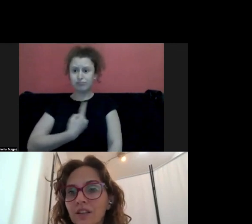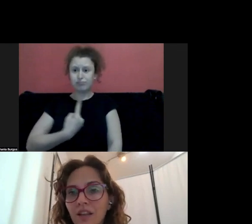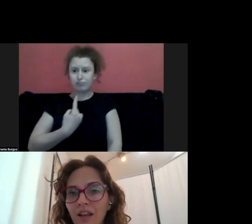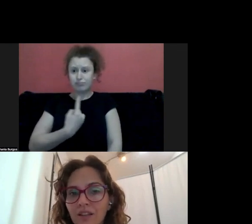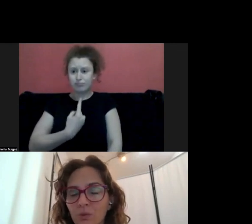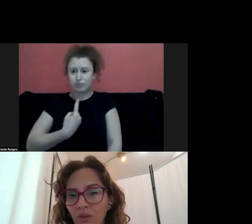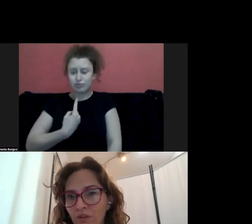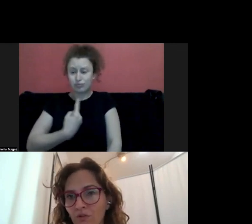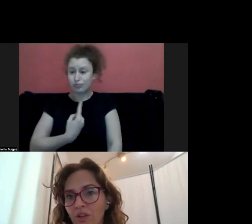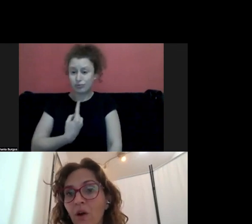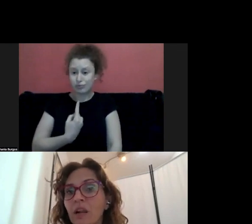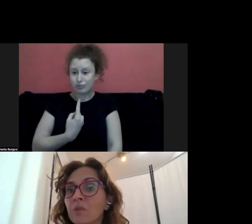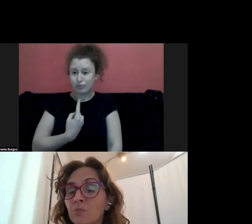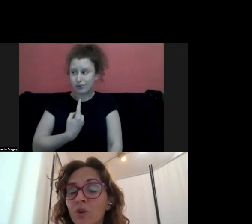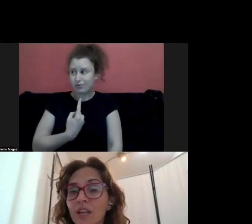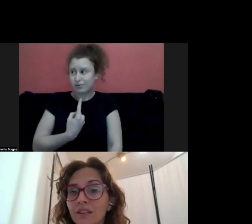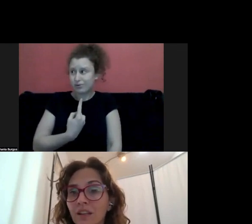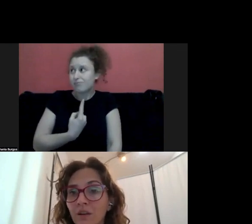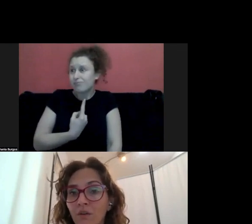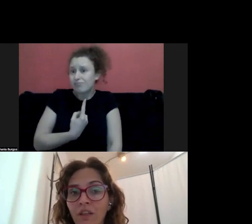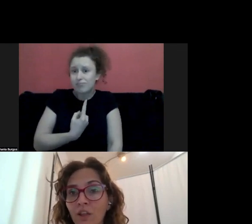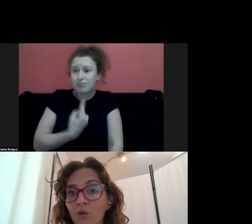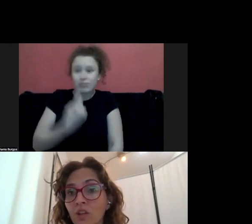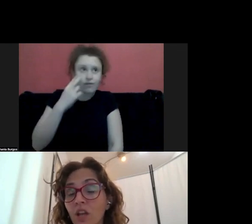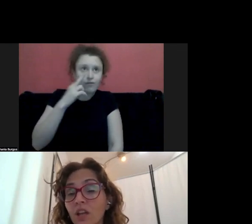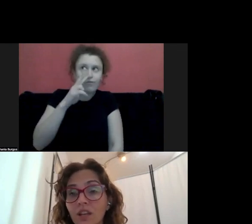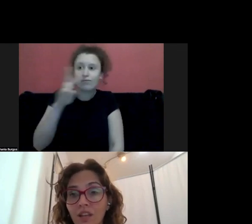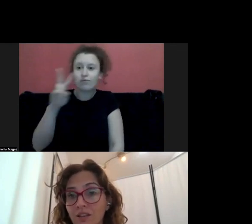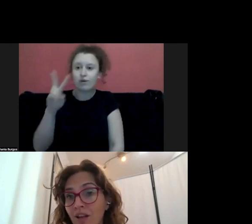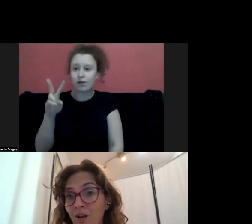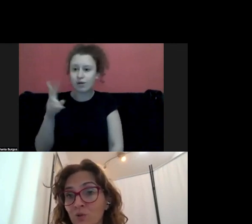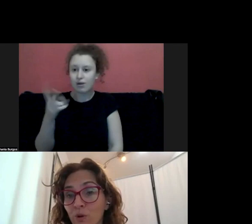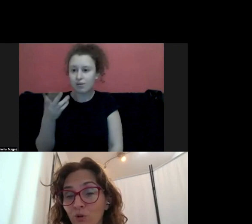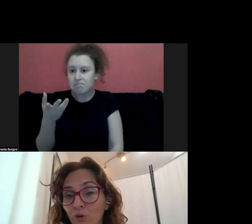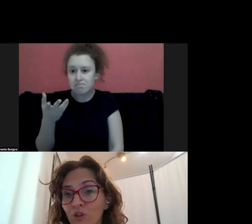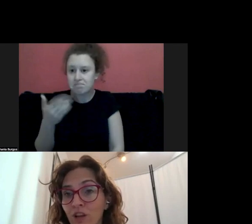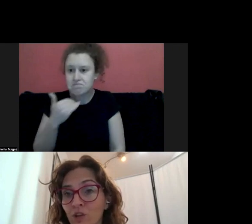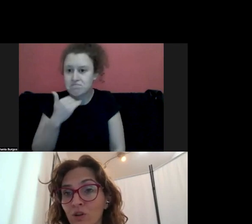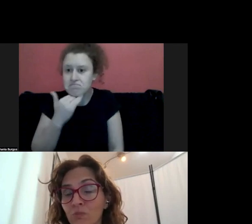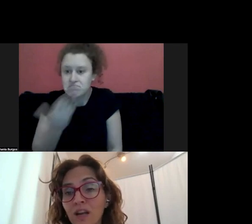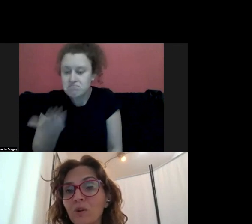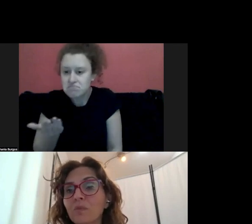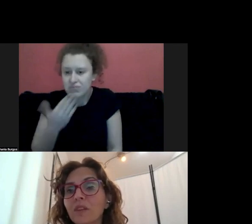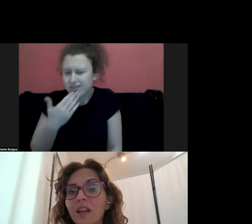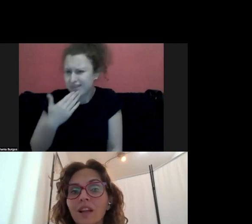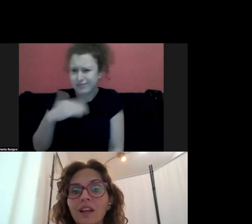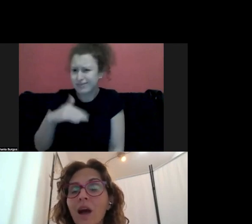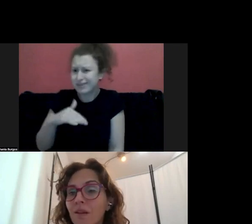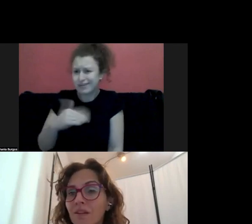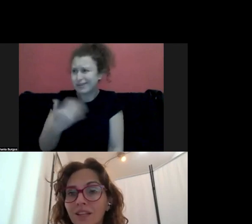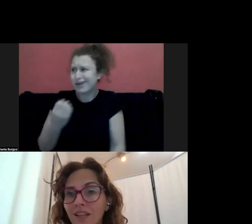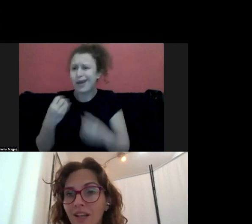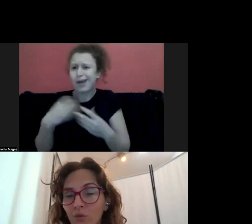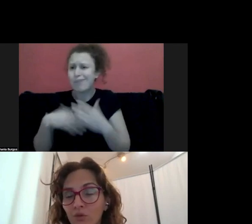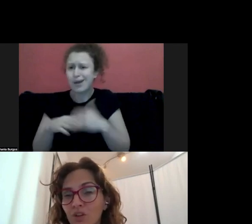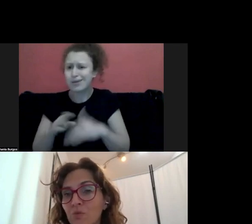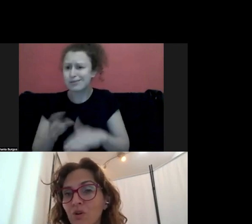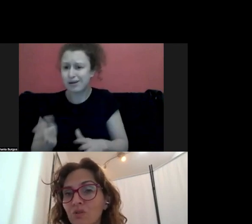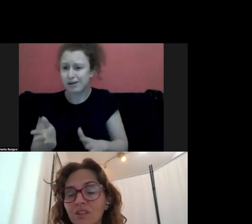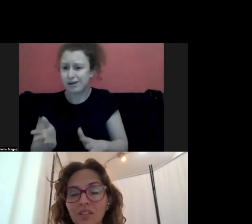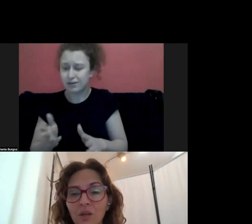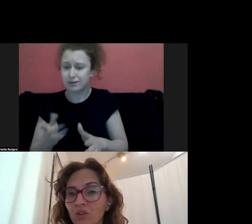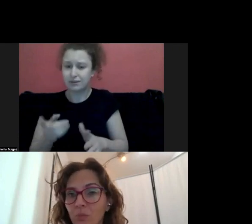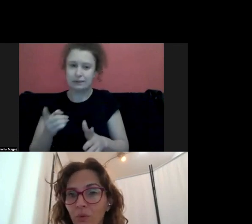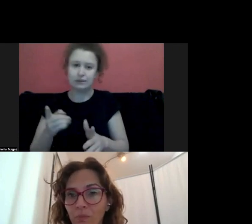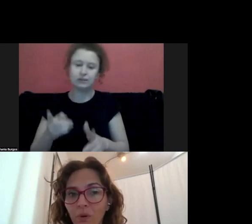procesar esa situación. Ahora mismo ella tiene 11 años y está súper orgullosa de su hermano. Habla de que tiene